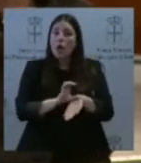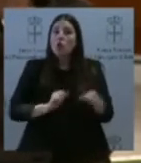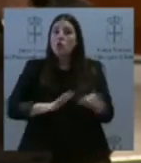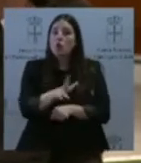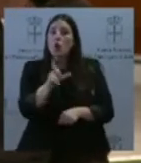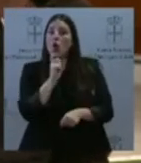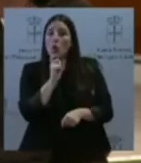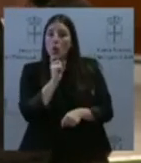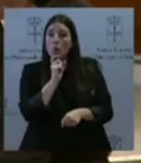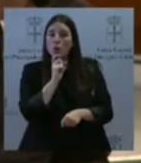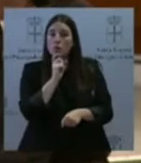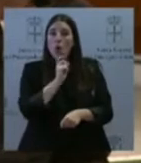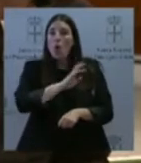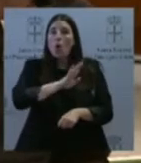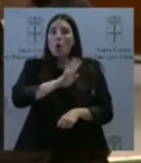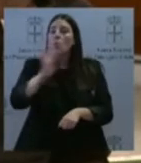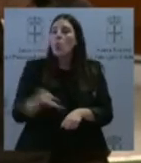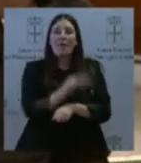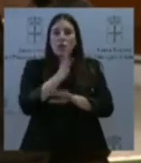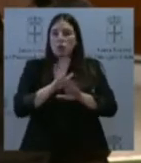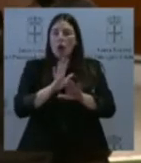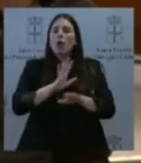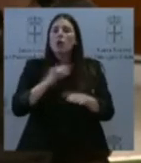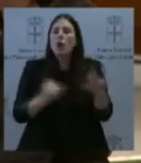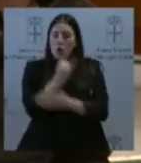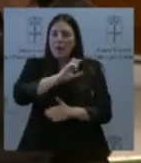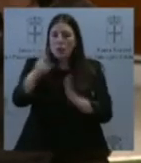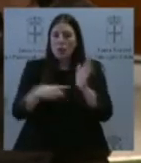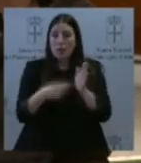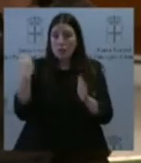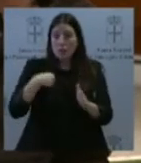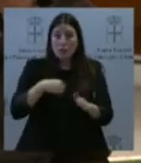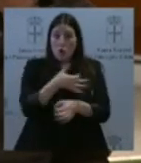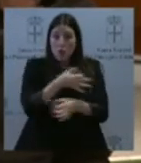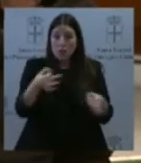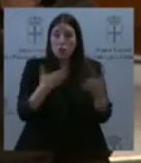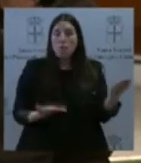es exactamente lo mismo, señora consejera, que le estaban pidiendo en este curso en concreto. Cuando usted dice que